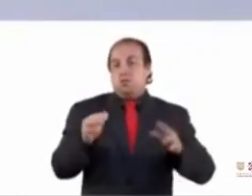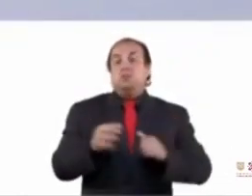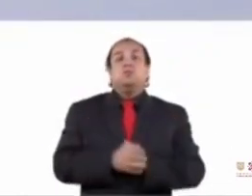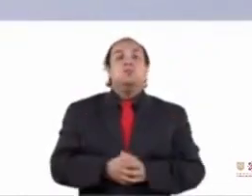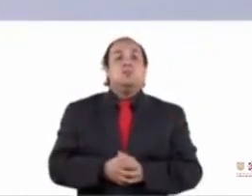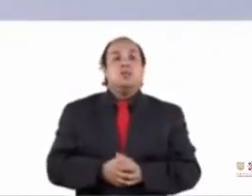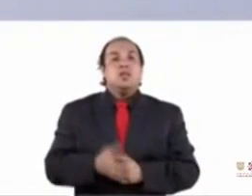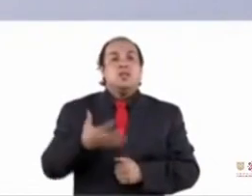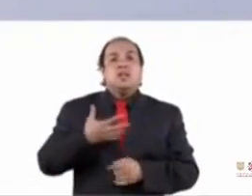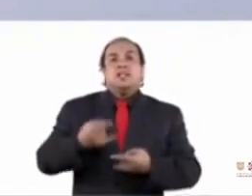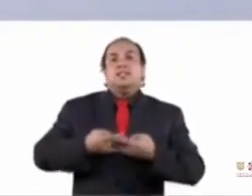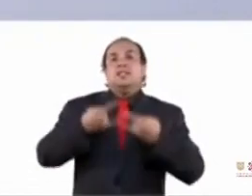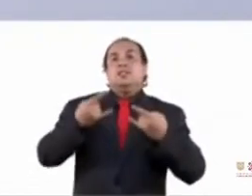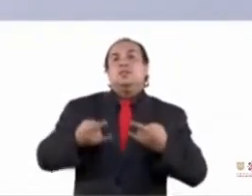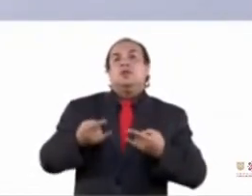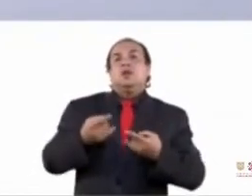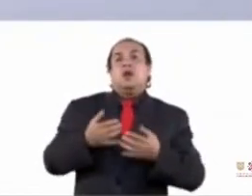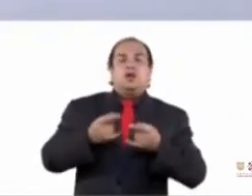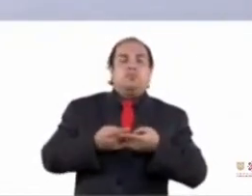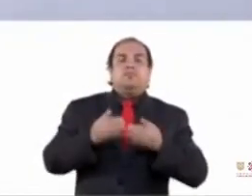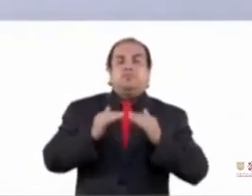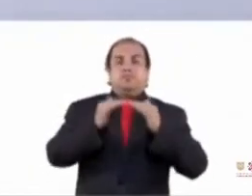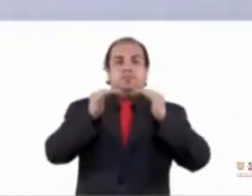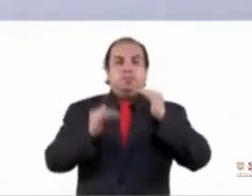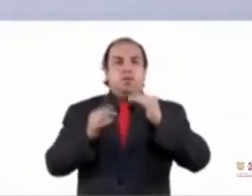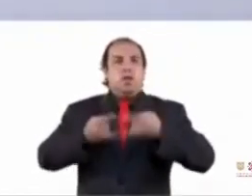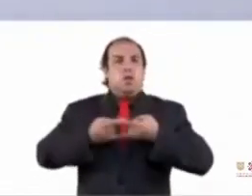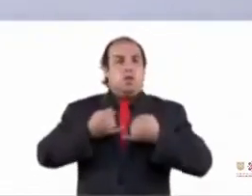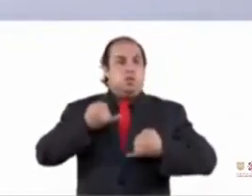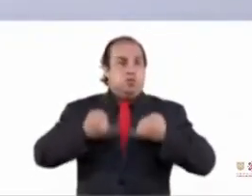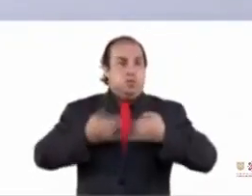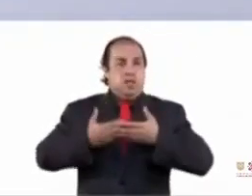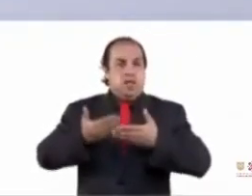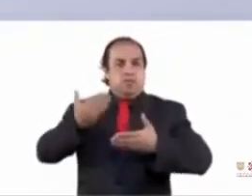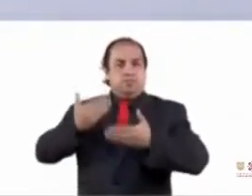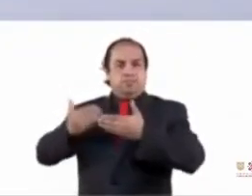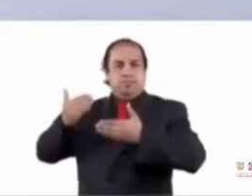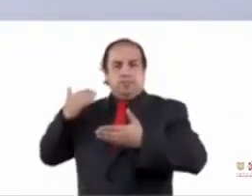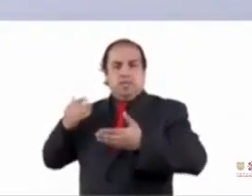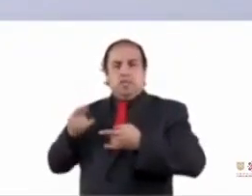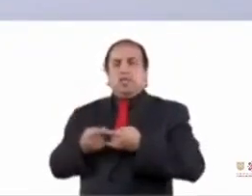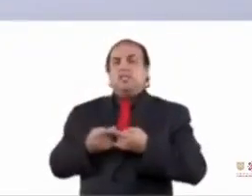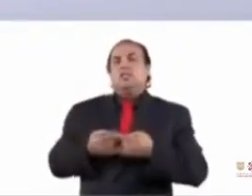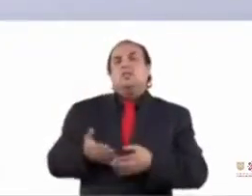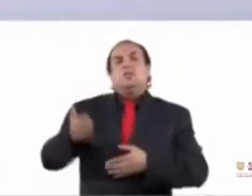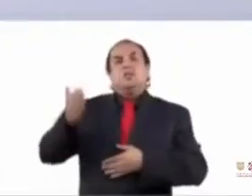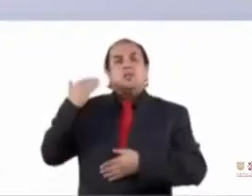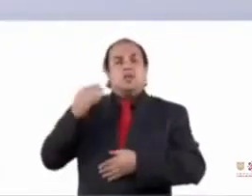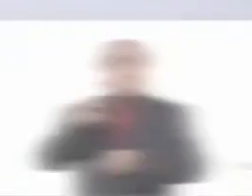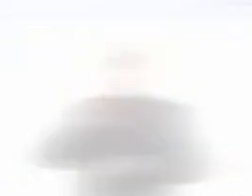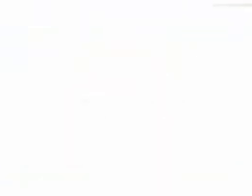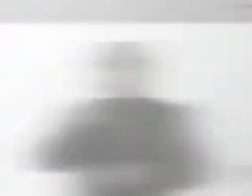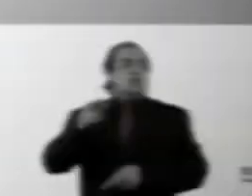la historia negra de esta fiscalía y de un pasado que no regresará.